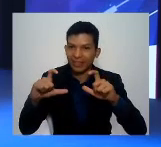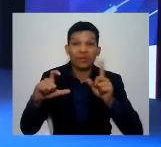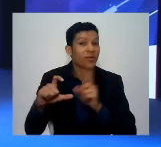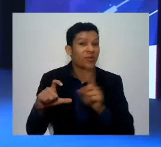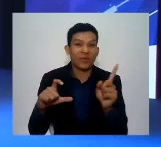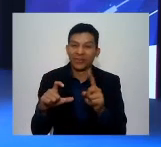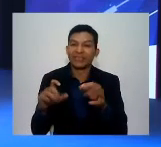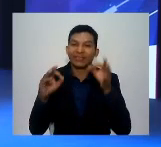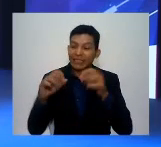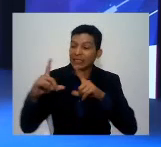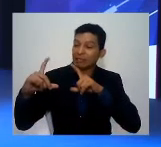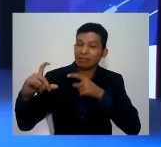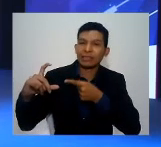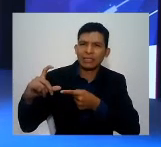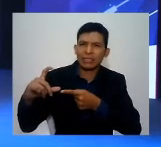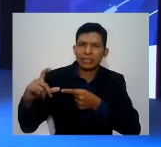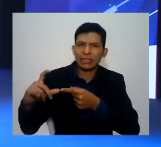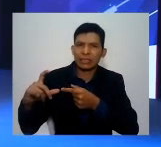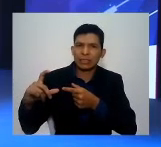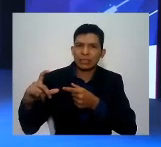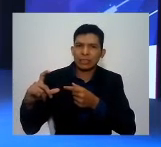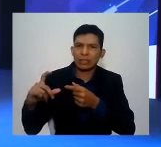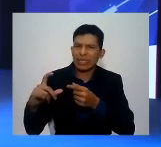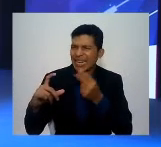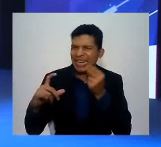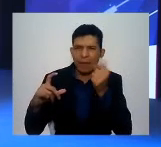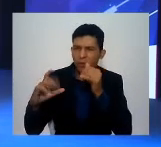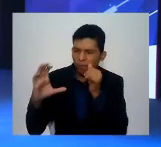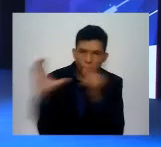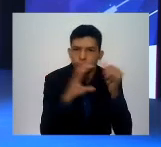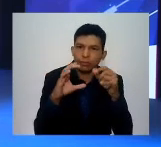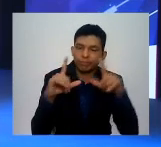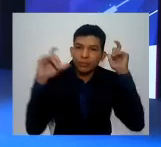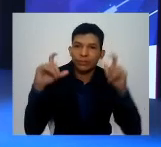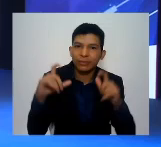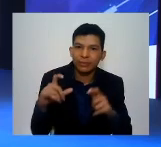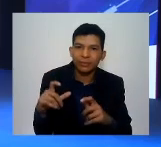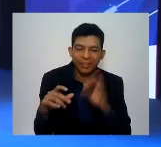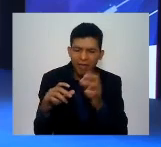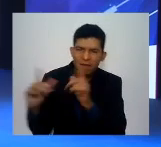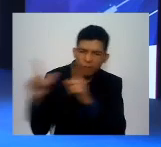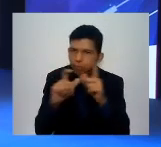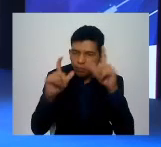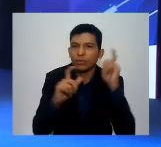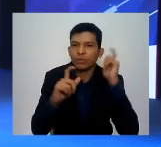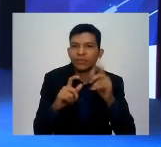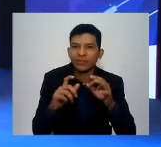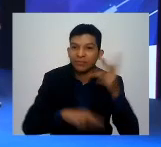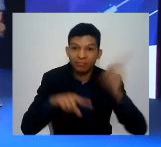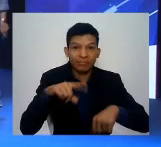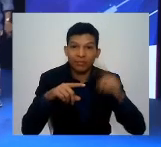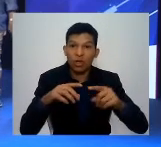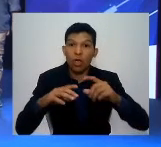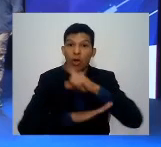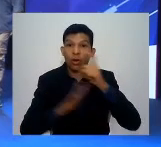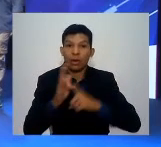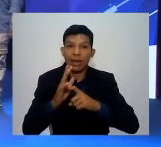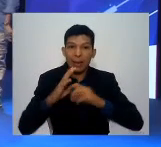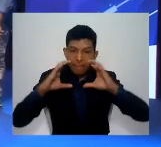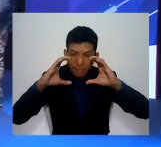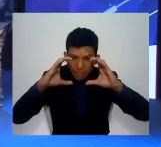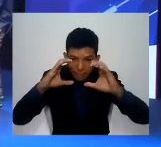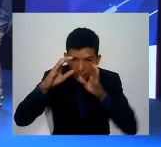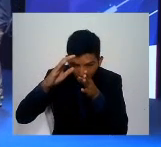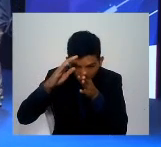vimos un poquito cómo se iba de la salud hacia el deporte y ahora vamos a meternos más en el lado del deporte, porque es que el deporte ha sido